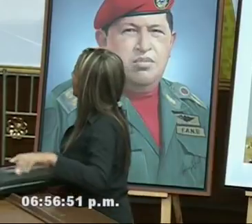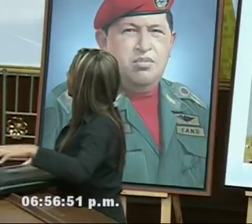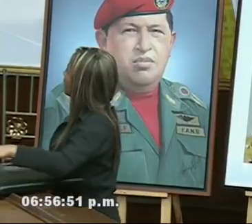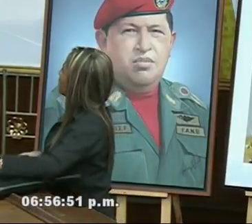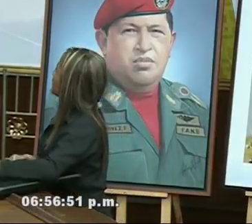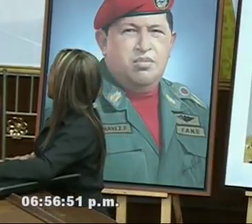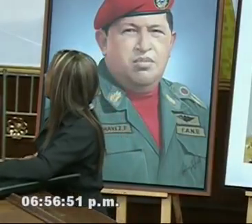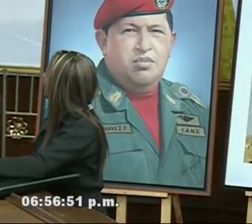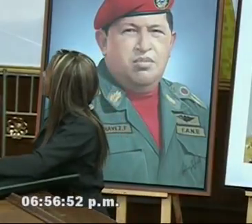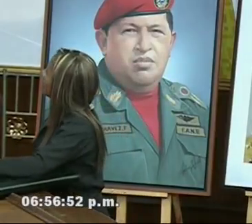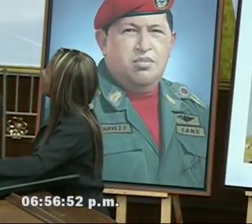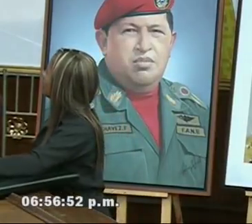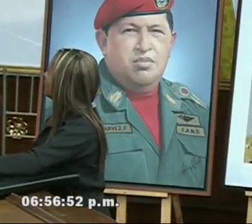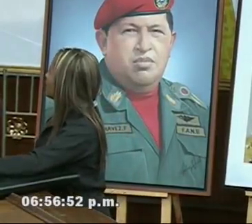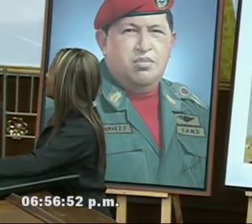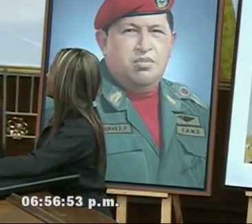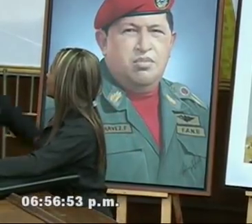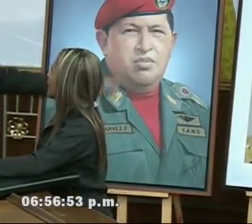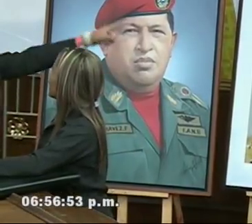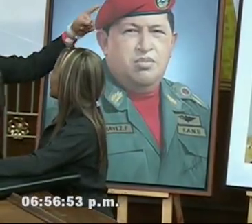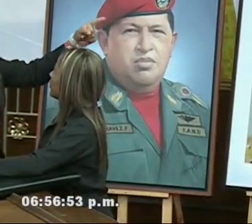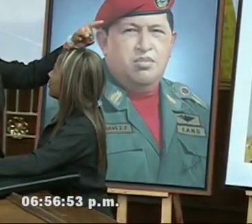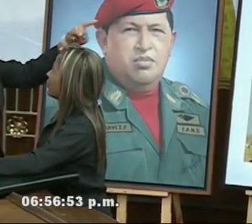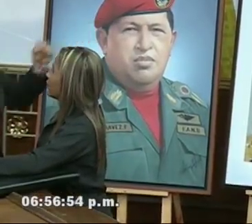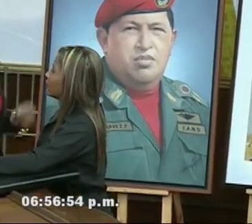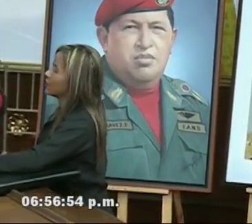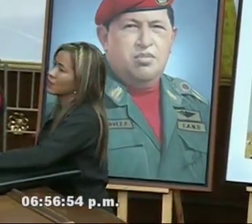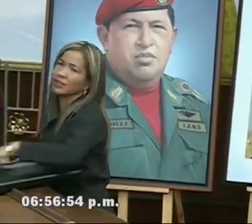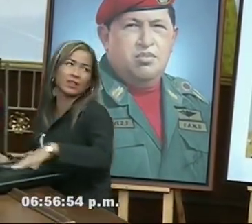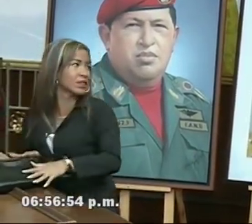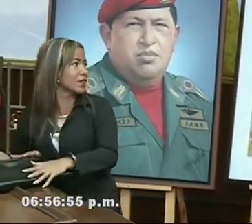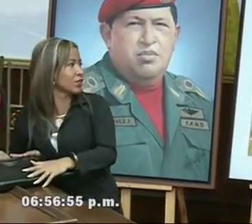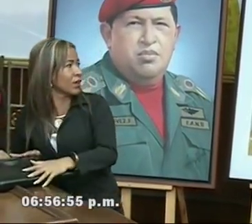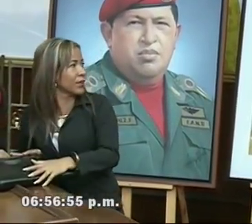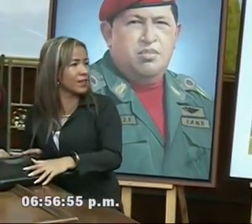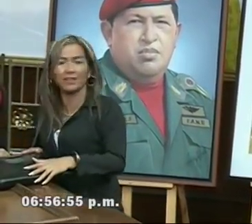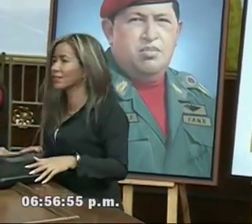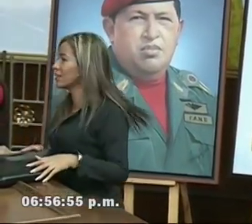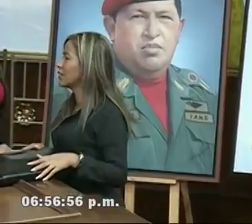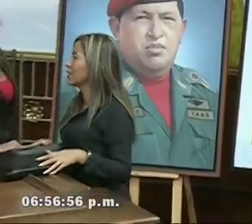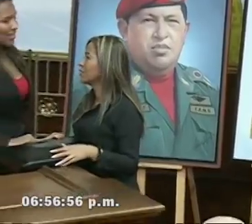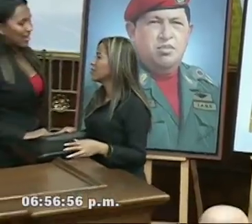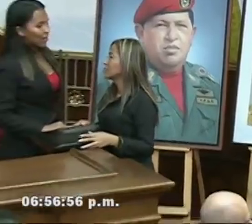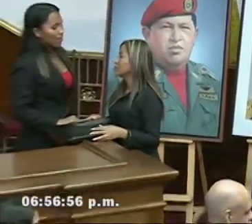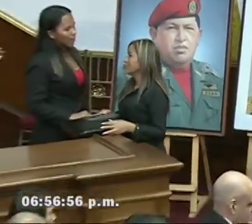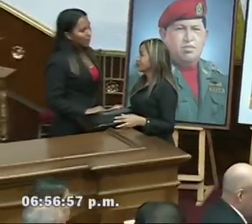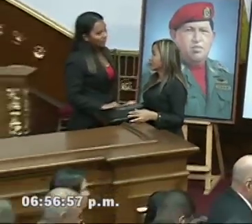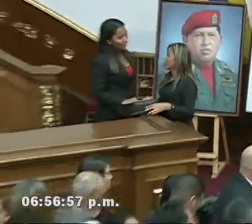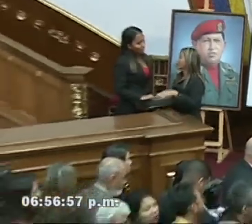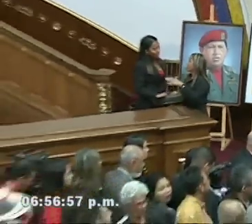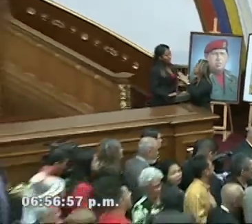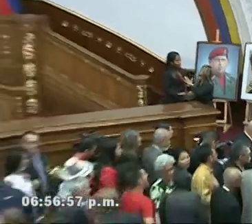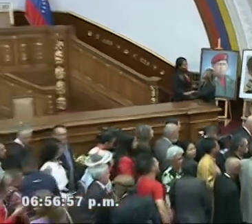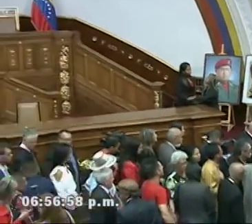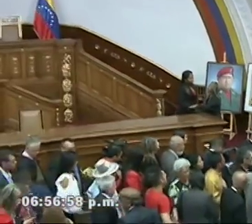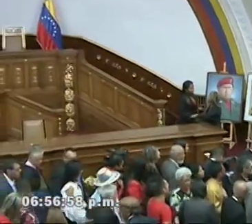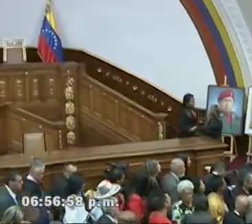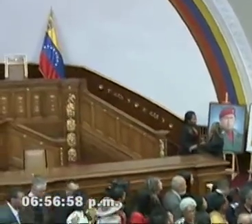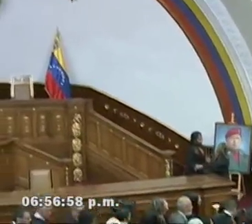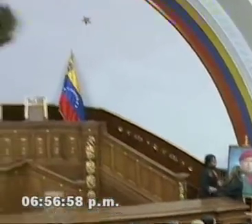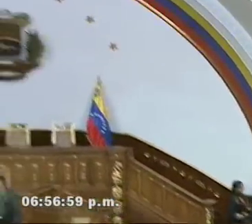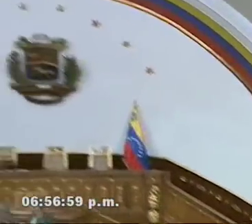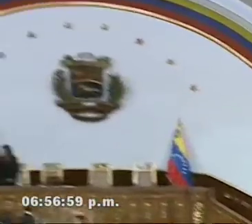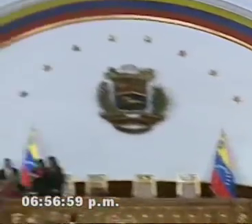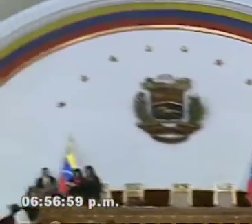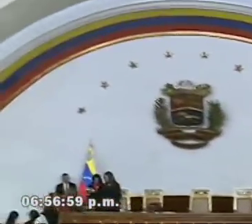decía claramente el constituyente Diosdado Cabello en representación al Estado Monagas, quien también funge como jefe político de la